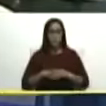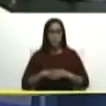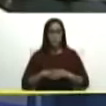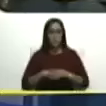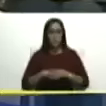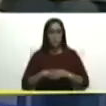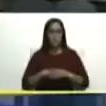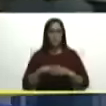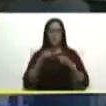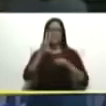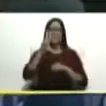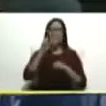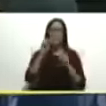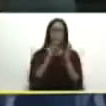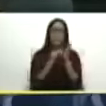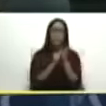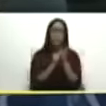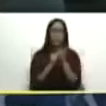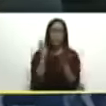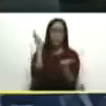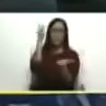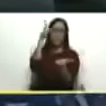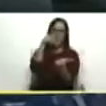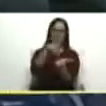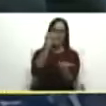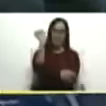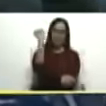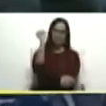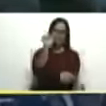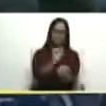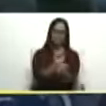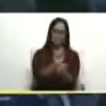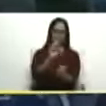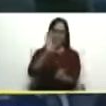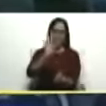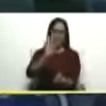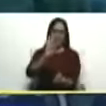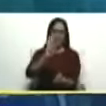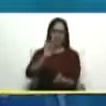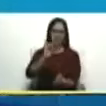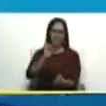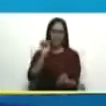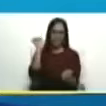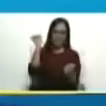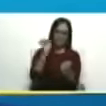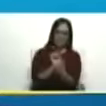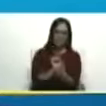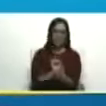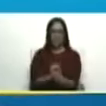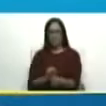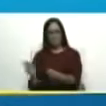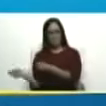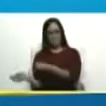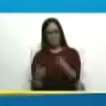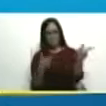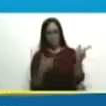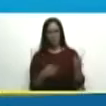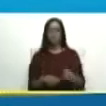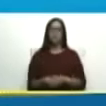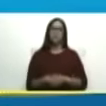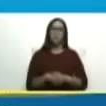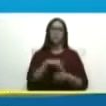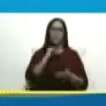A la media hora le llega el SBA, el FBI y palpote.